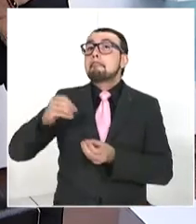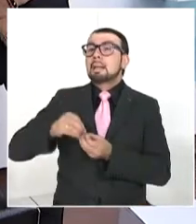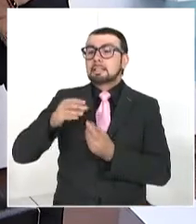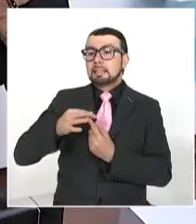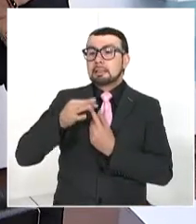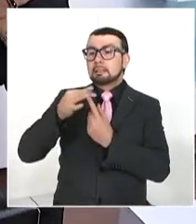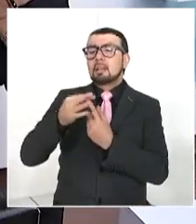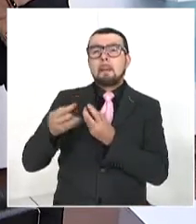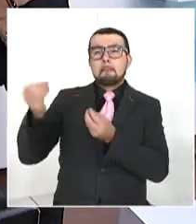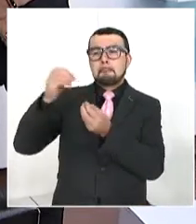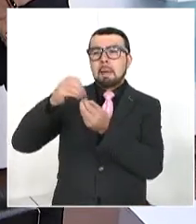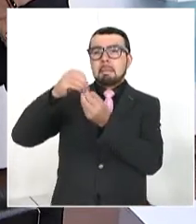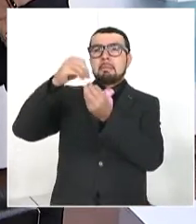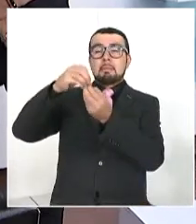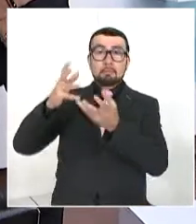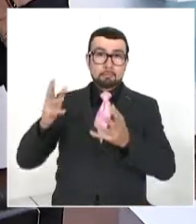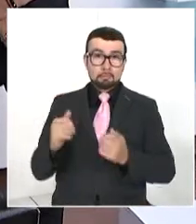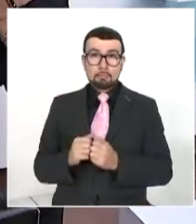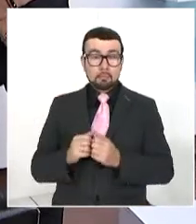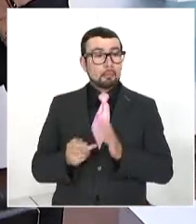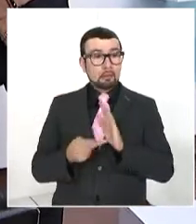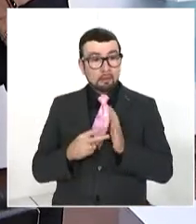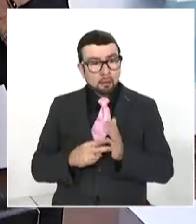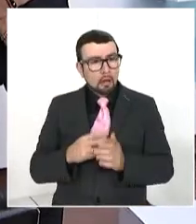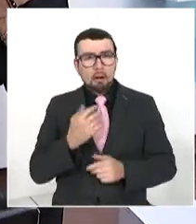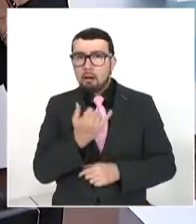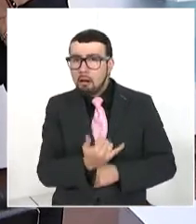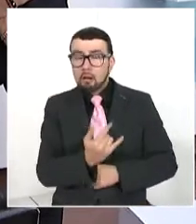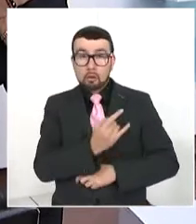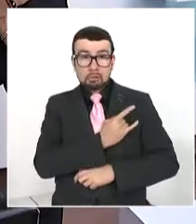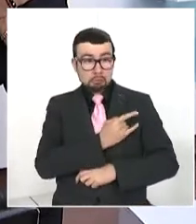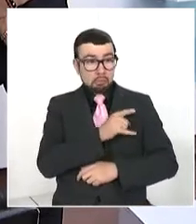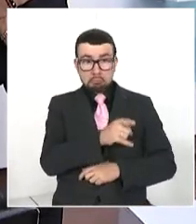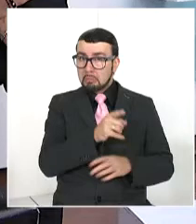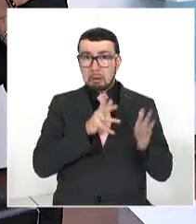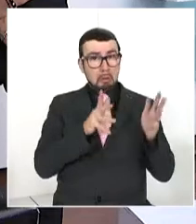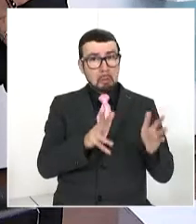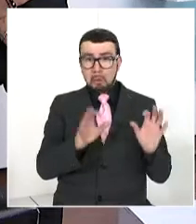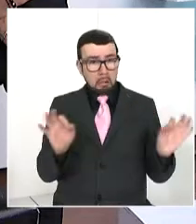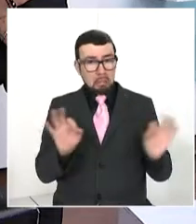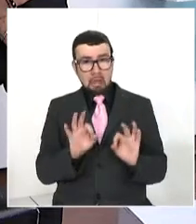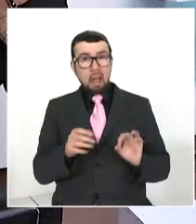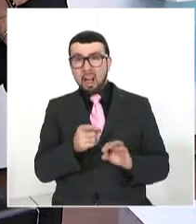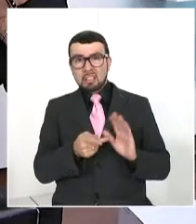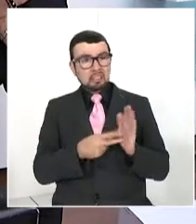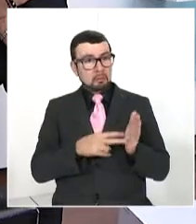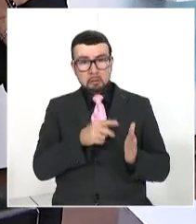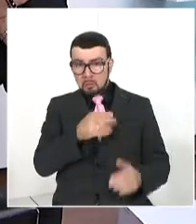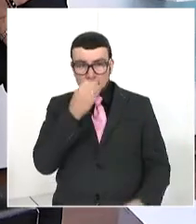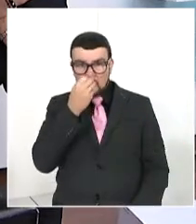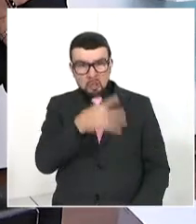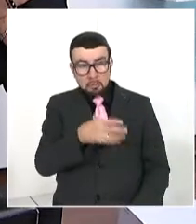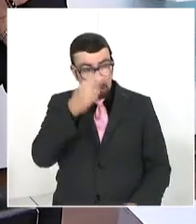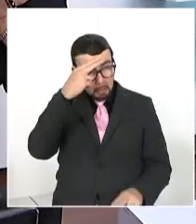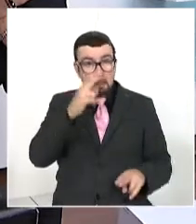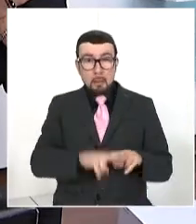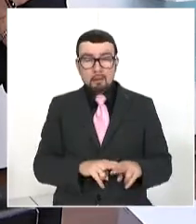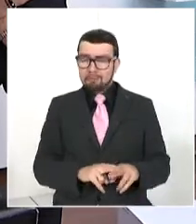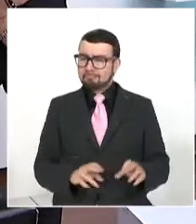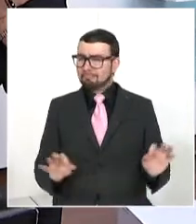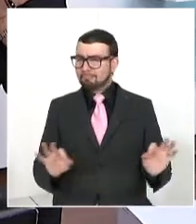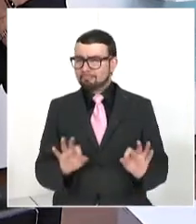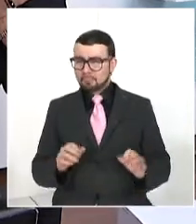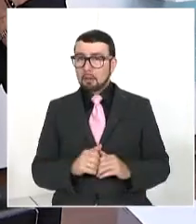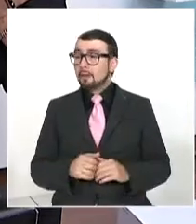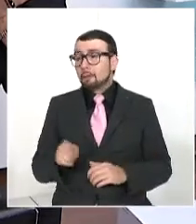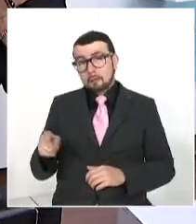cosas. Y el hecho que esto no nos lo hubieran enseñado en nuestras facultades de medicina, porque tenemos una